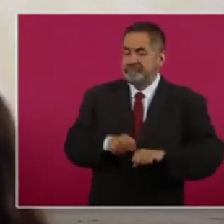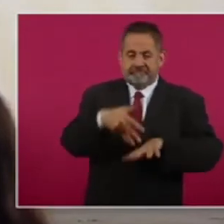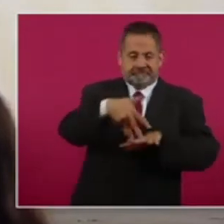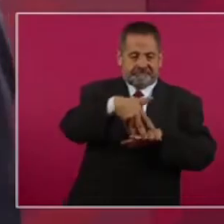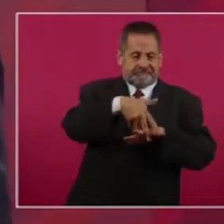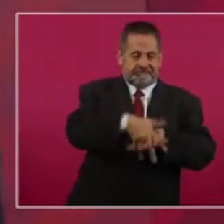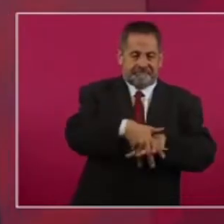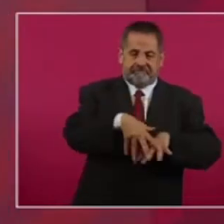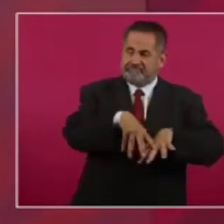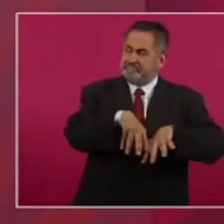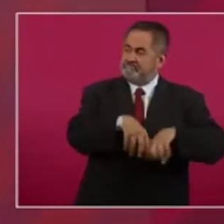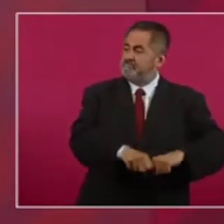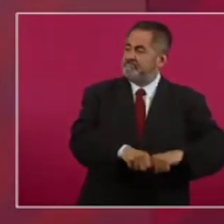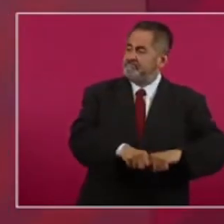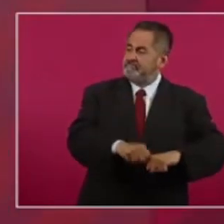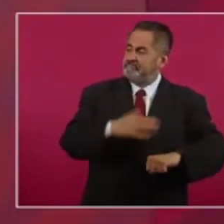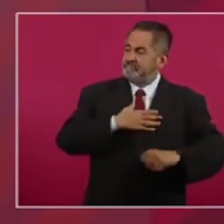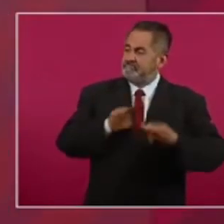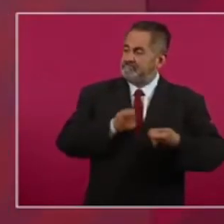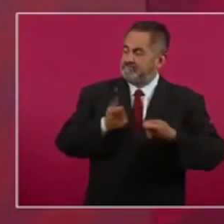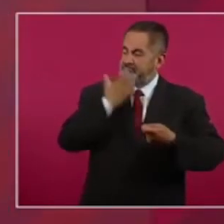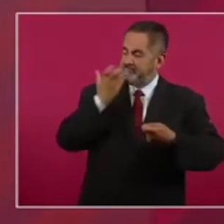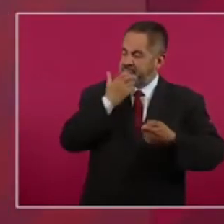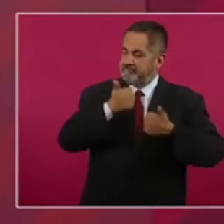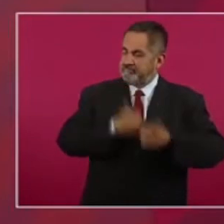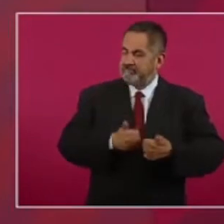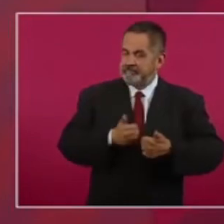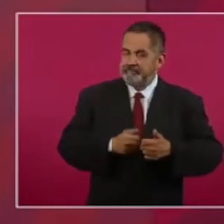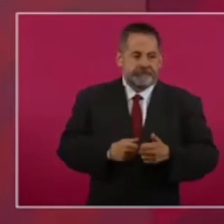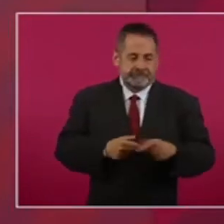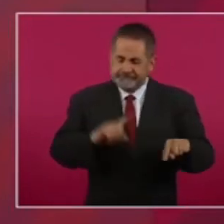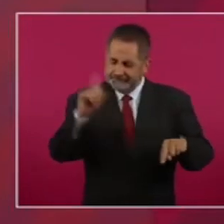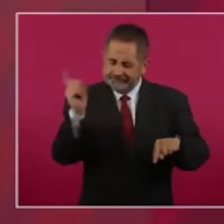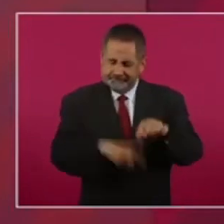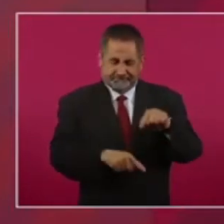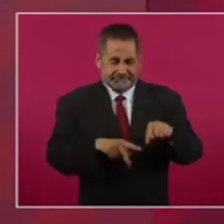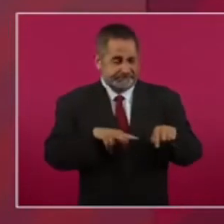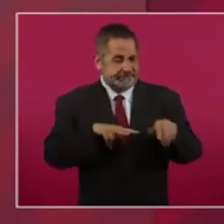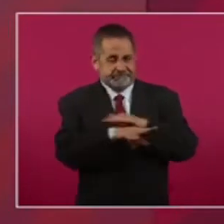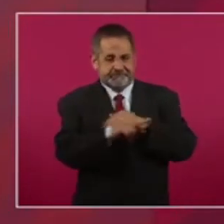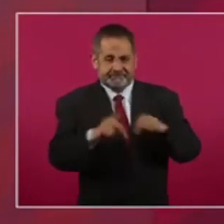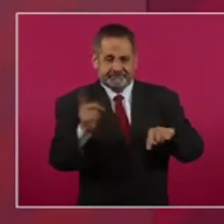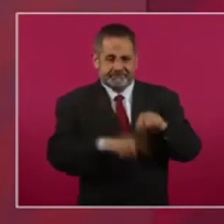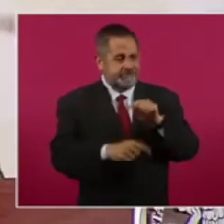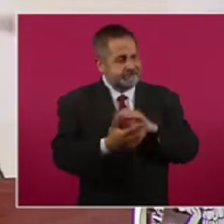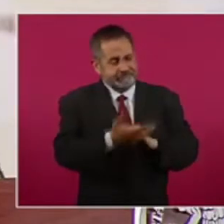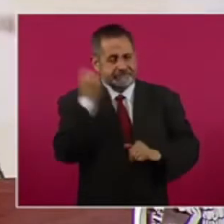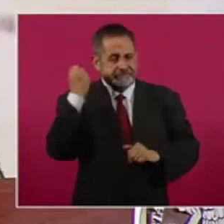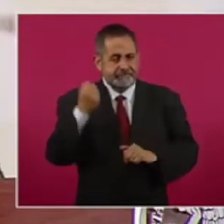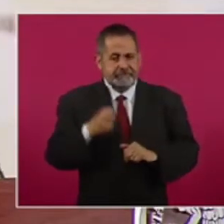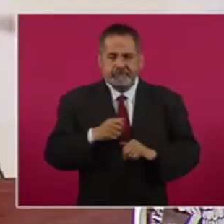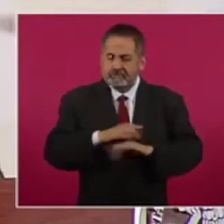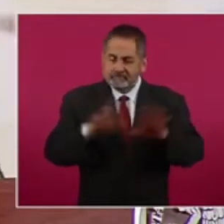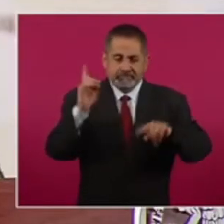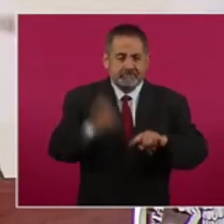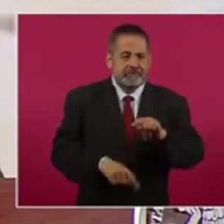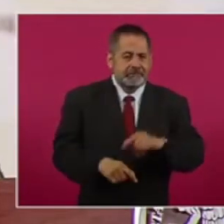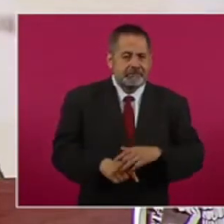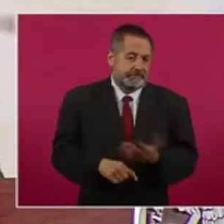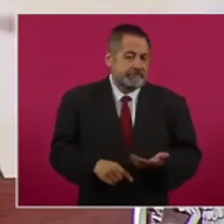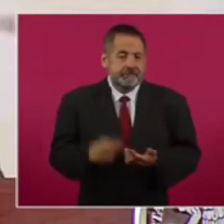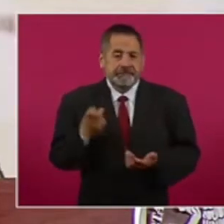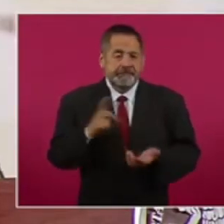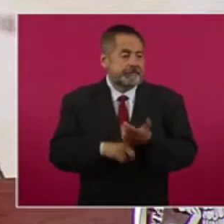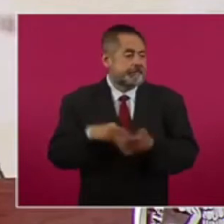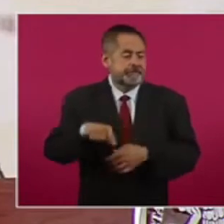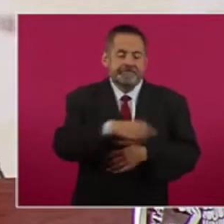enraizadas estas prácticas, pues siguen con sus molestias